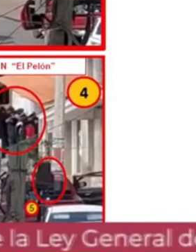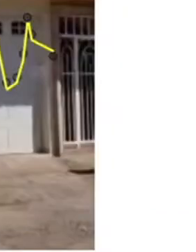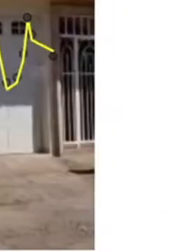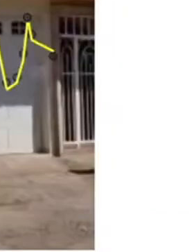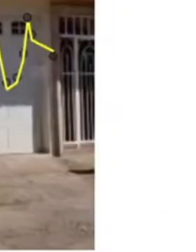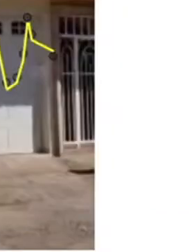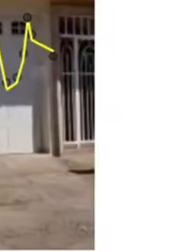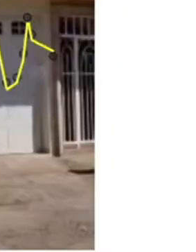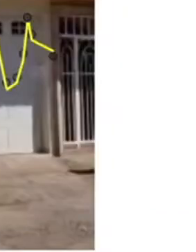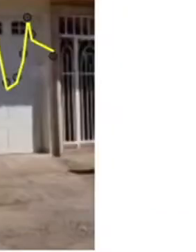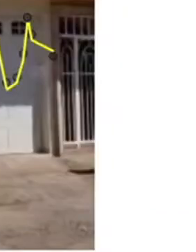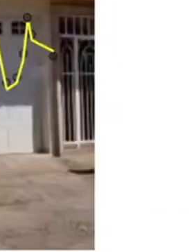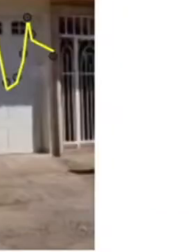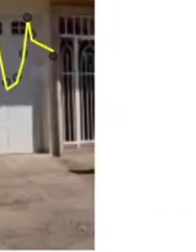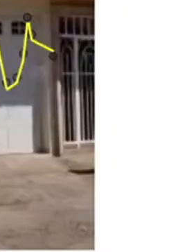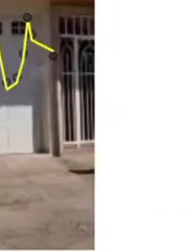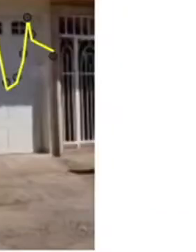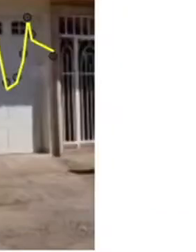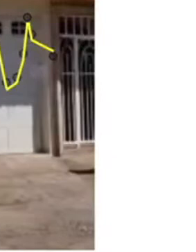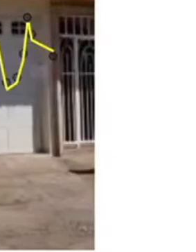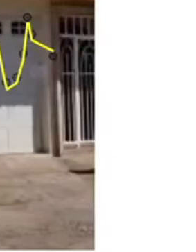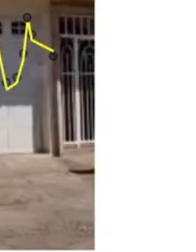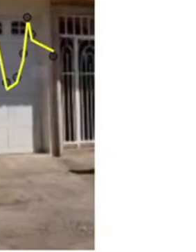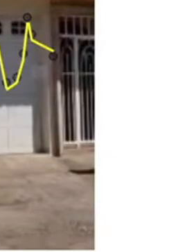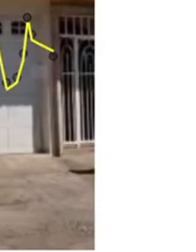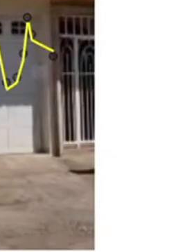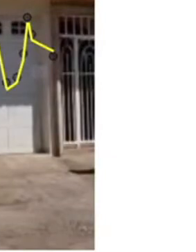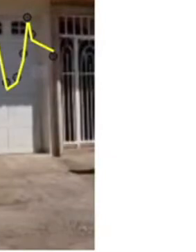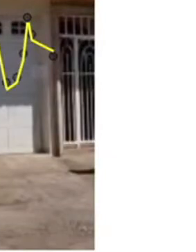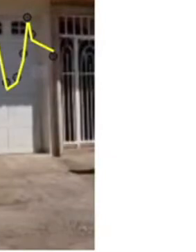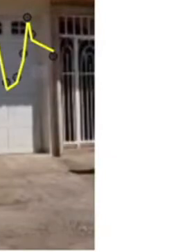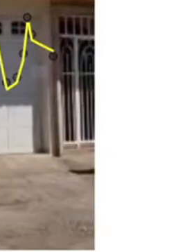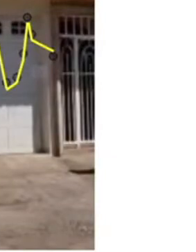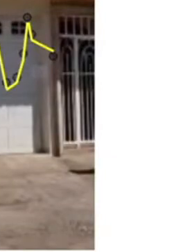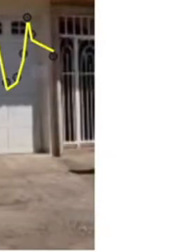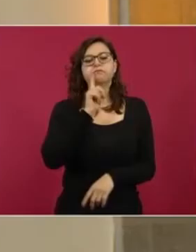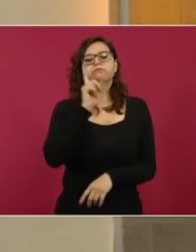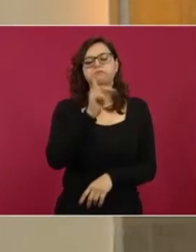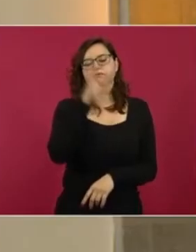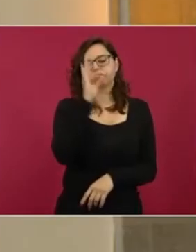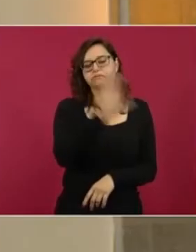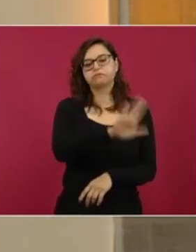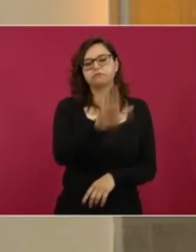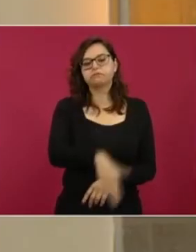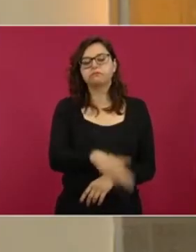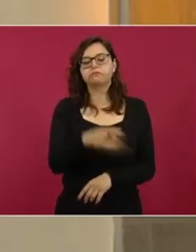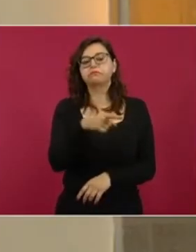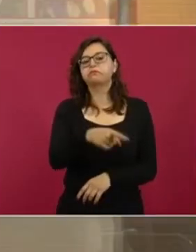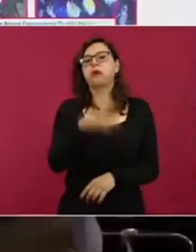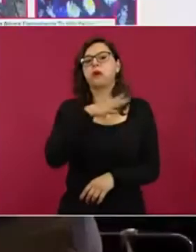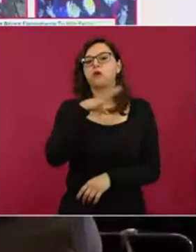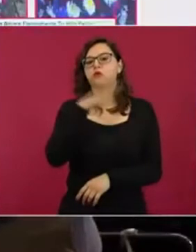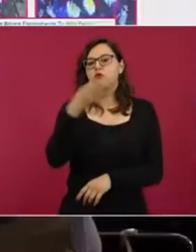es trasladado a San José de Gracia para su velorio y sepelio, lugar en el que ocurren los hechos. Con